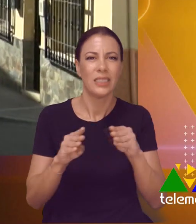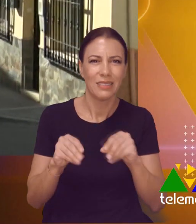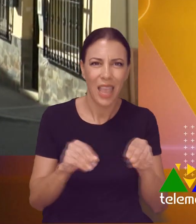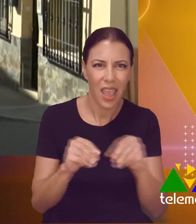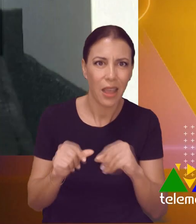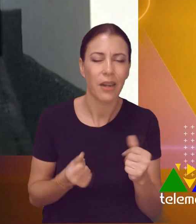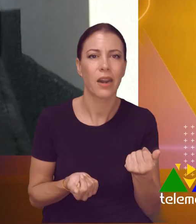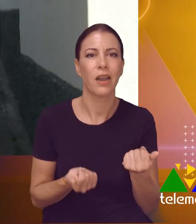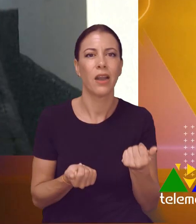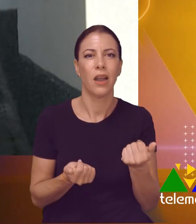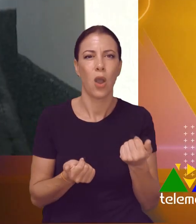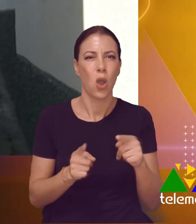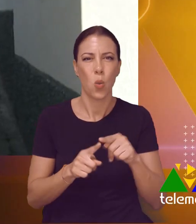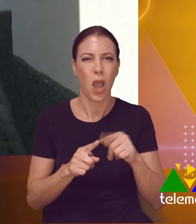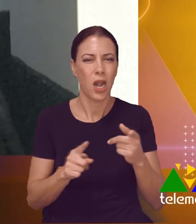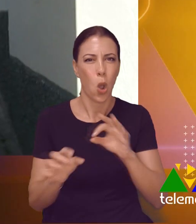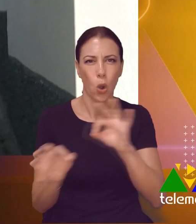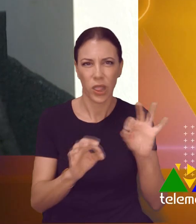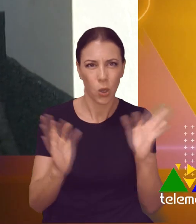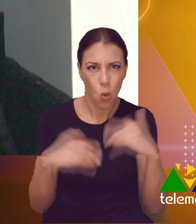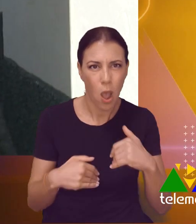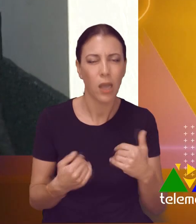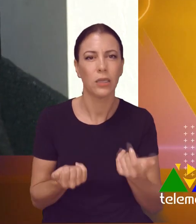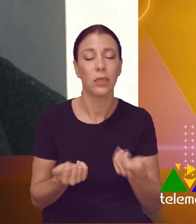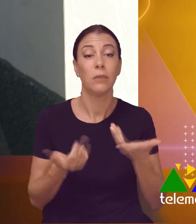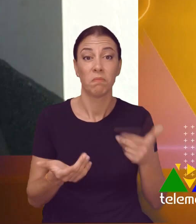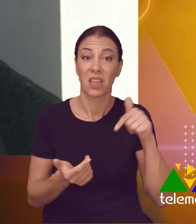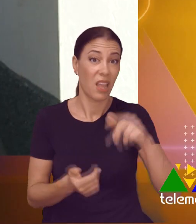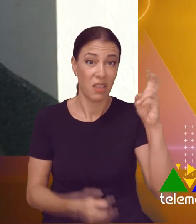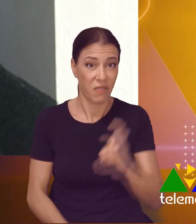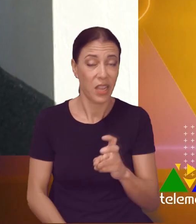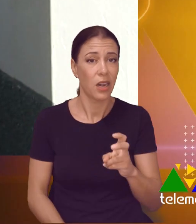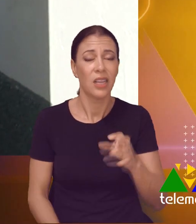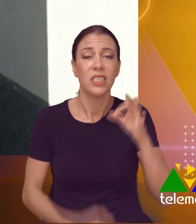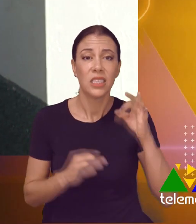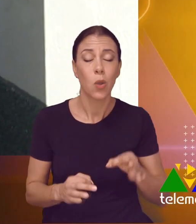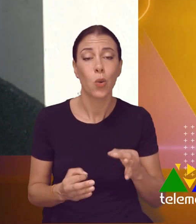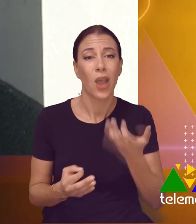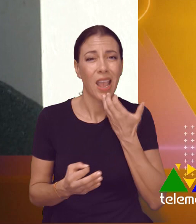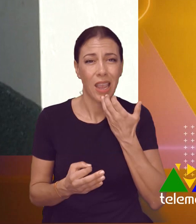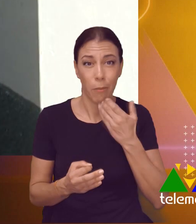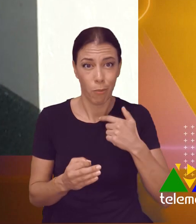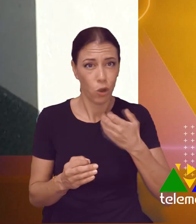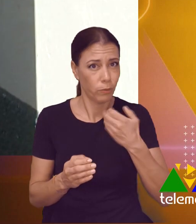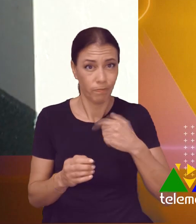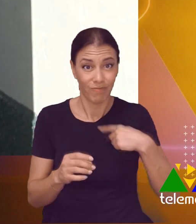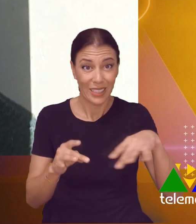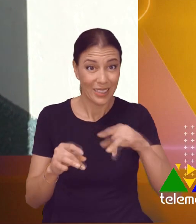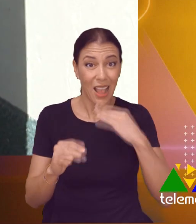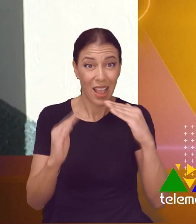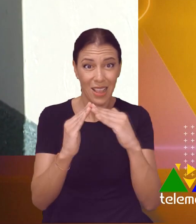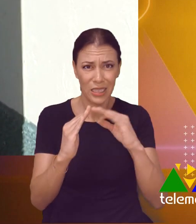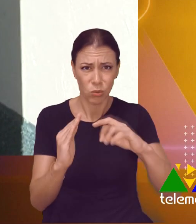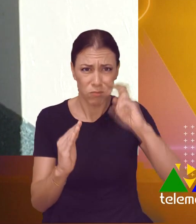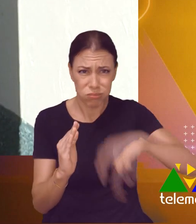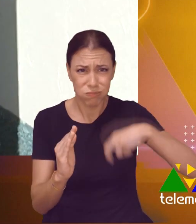era absolutamente desorganizado, y de ahí viene, y seguramente si excaváramos debajo de